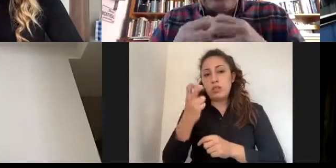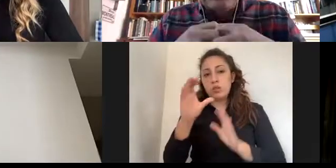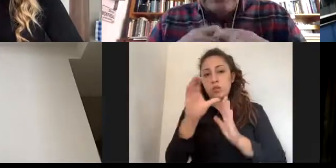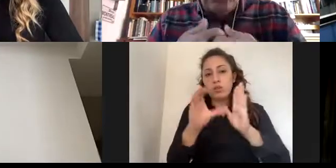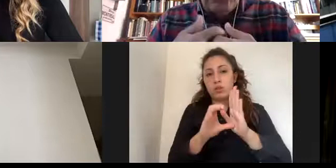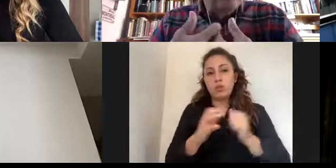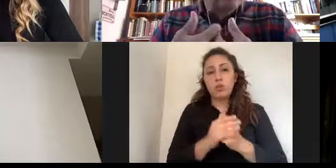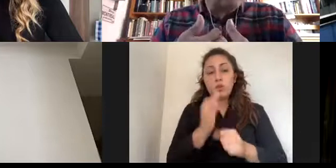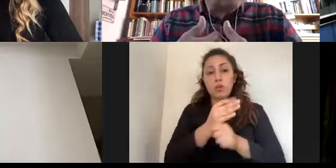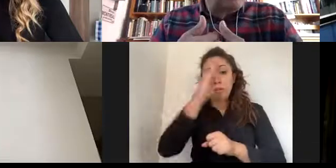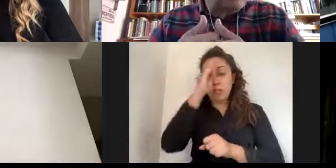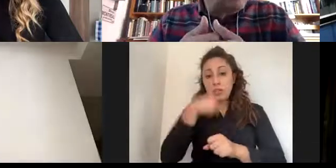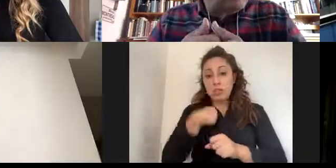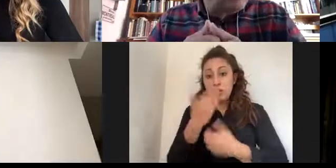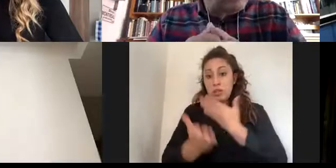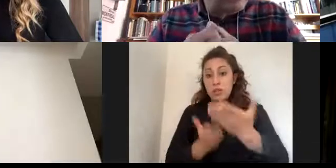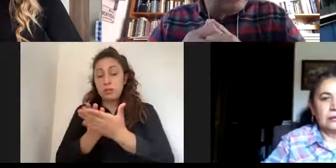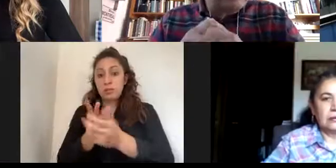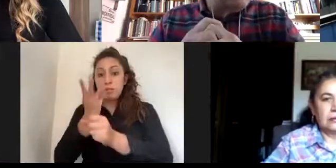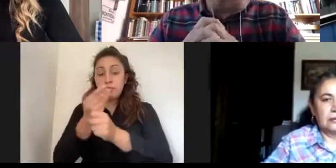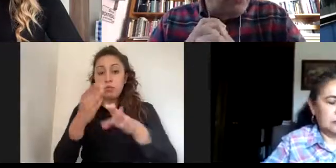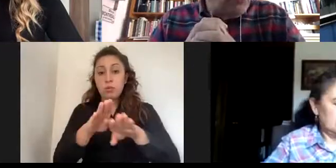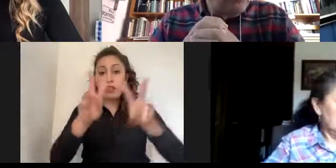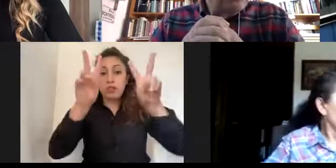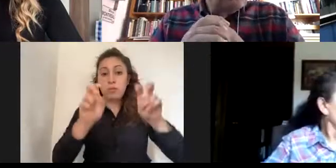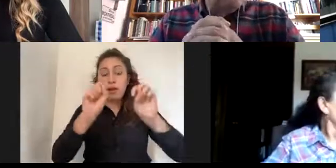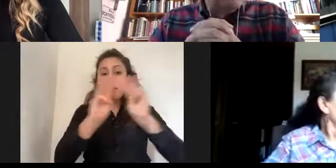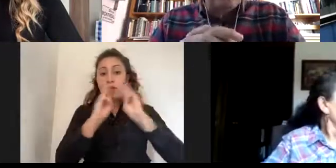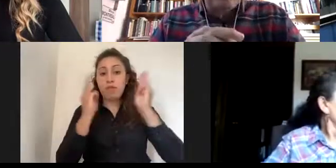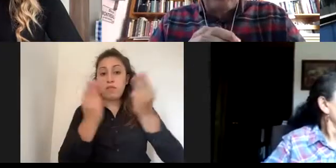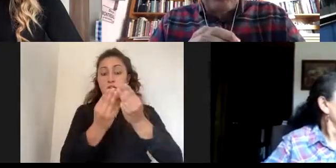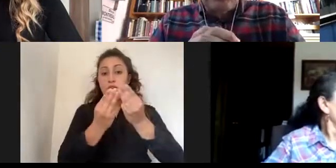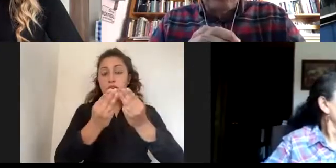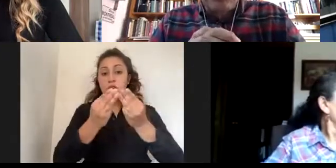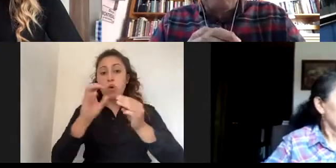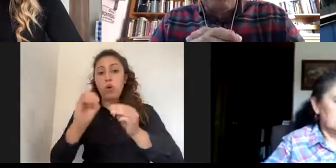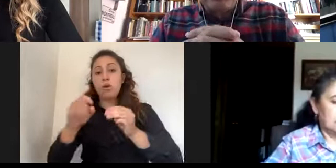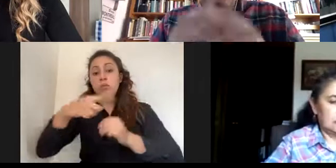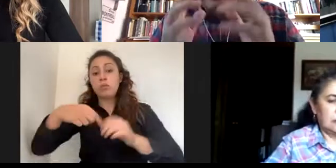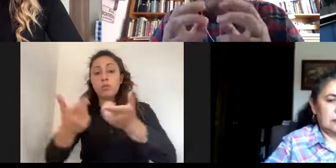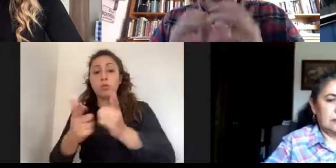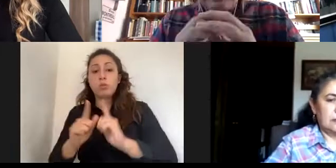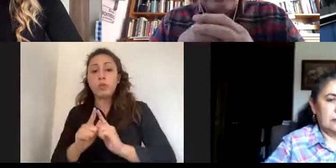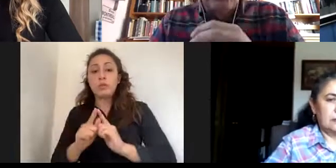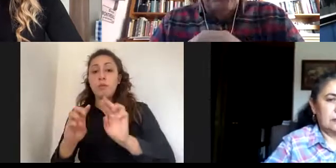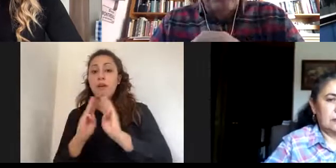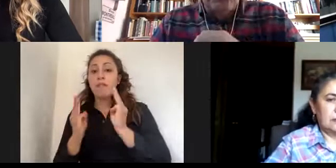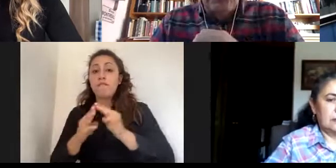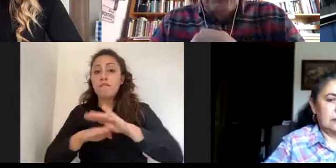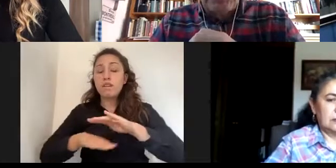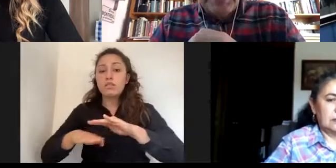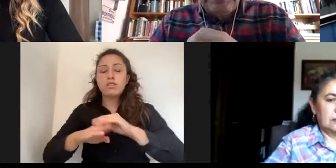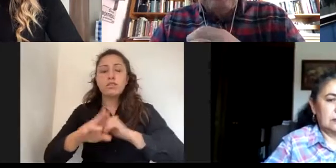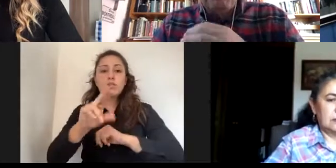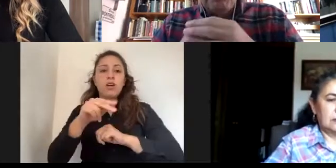estemos legislando sobre delincuencia organizada y tampoco sobre asociación delictuosa, porque así está la redacción del